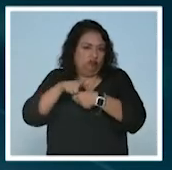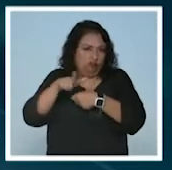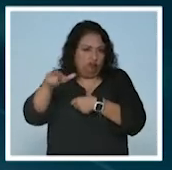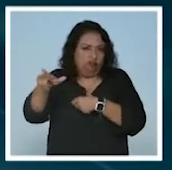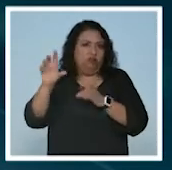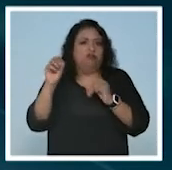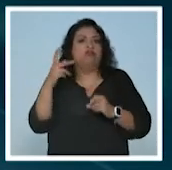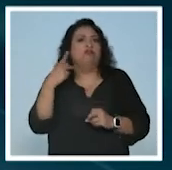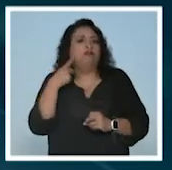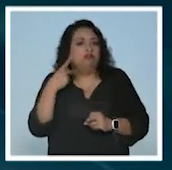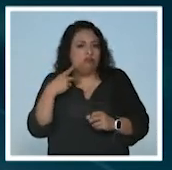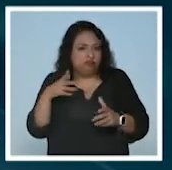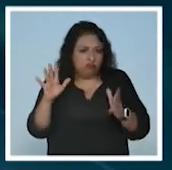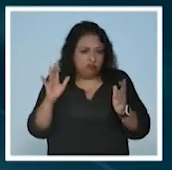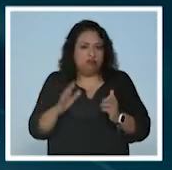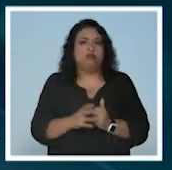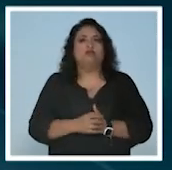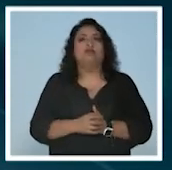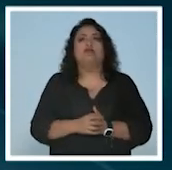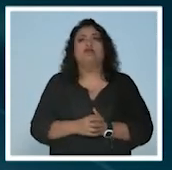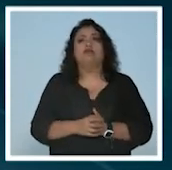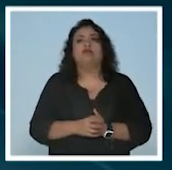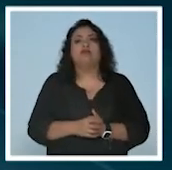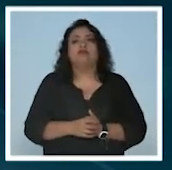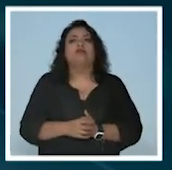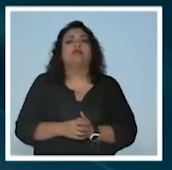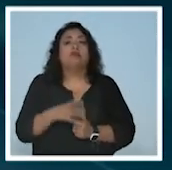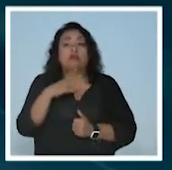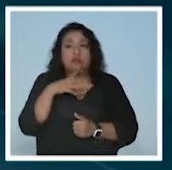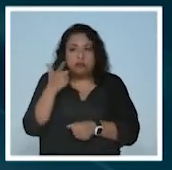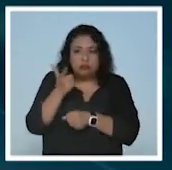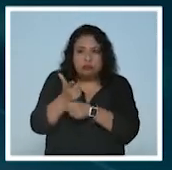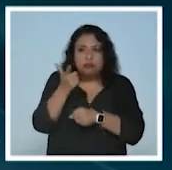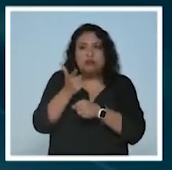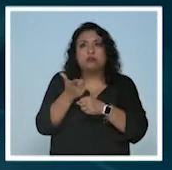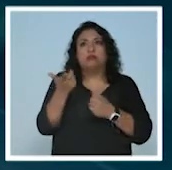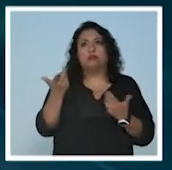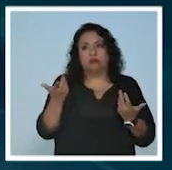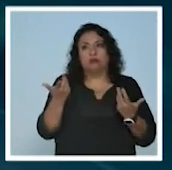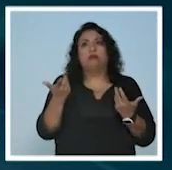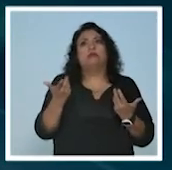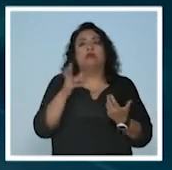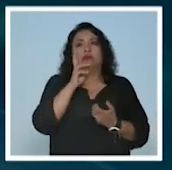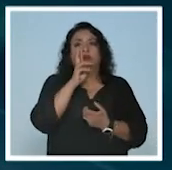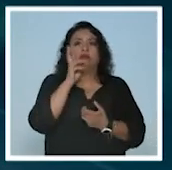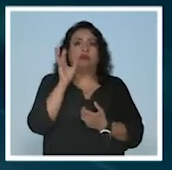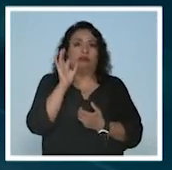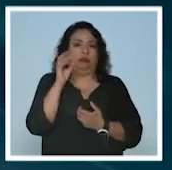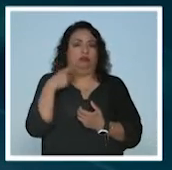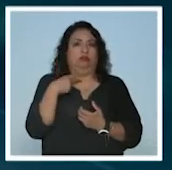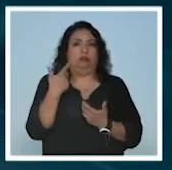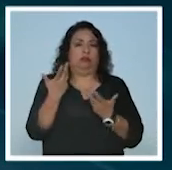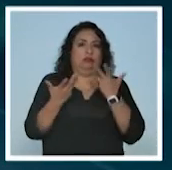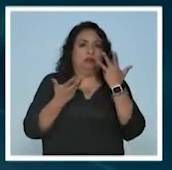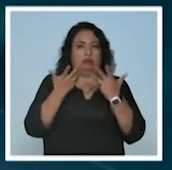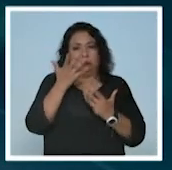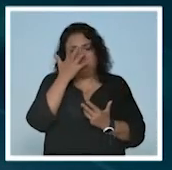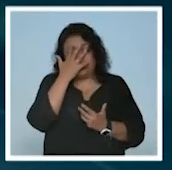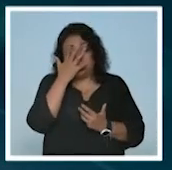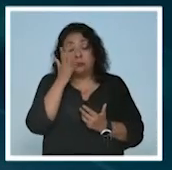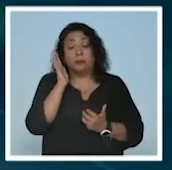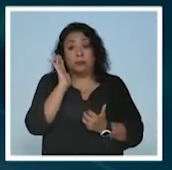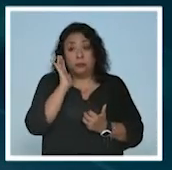motivos políticos, ideológicos, había revelaciones que podrían resultar embarazosas. Y yo lo